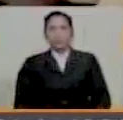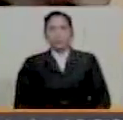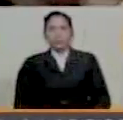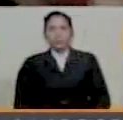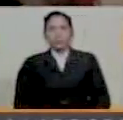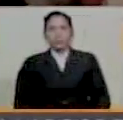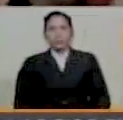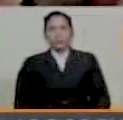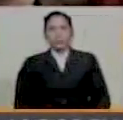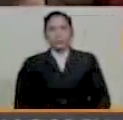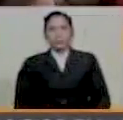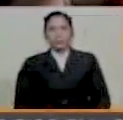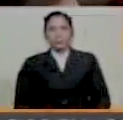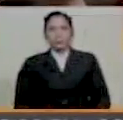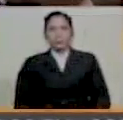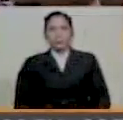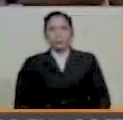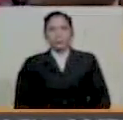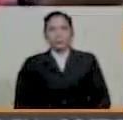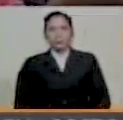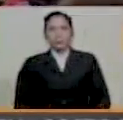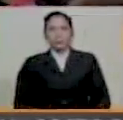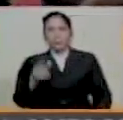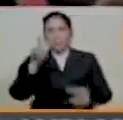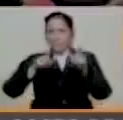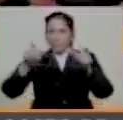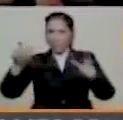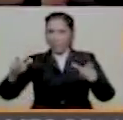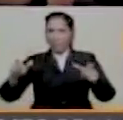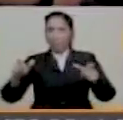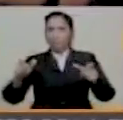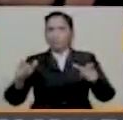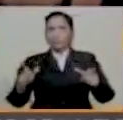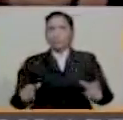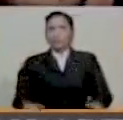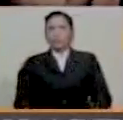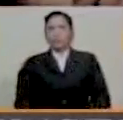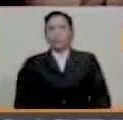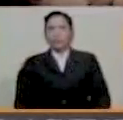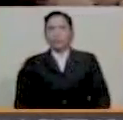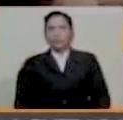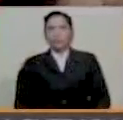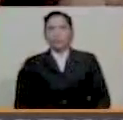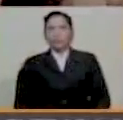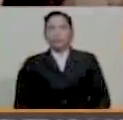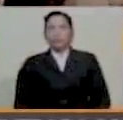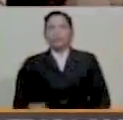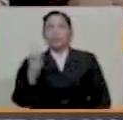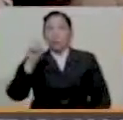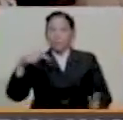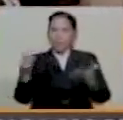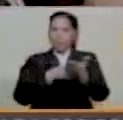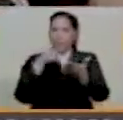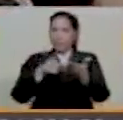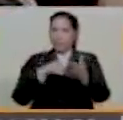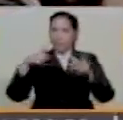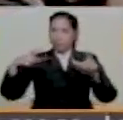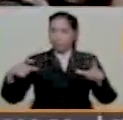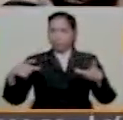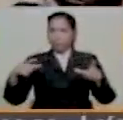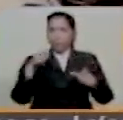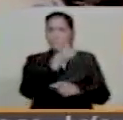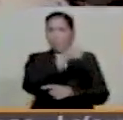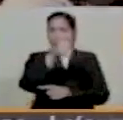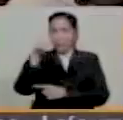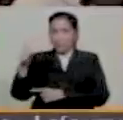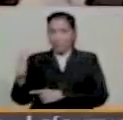Rodríguez Gómez, y autoridades que le acompañan en el presidium. También se hará entrega de una tableta Canaima a cada bachiller